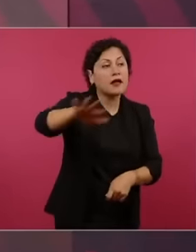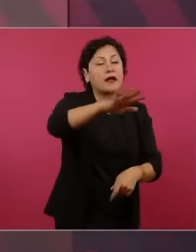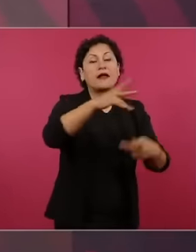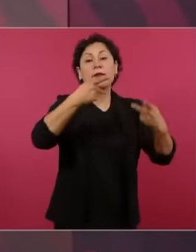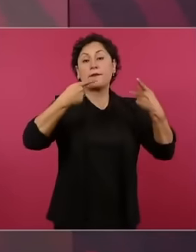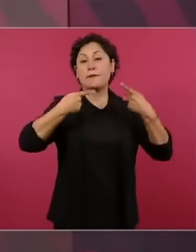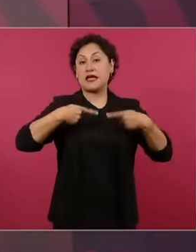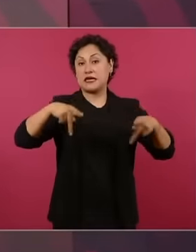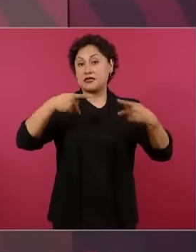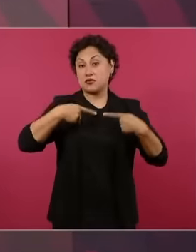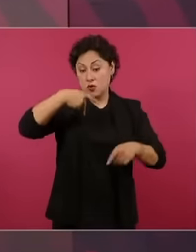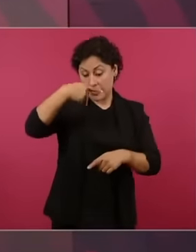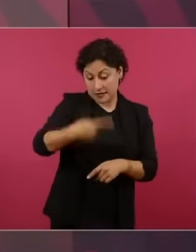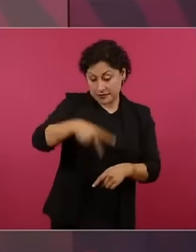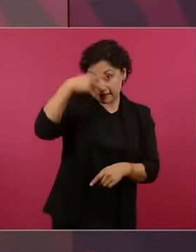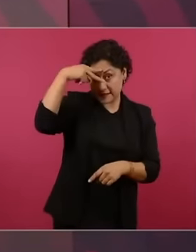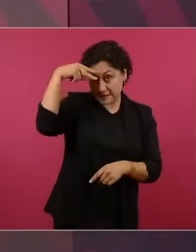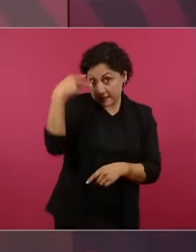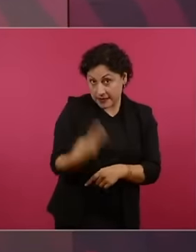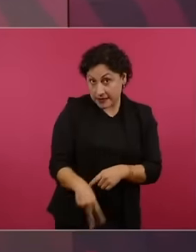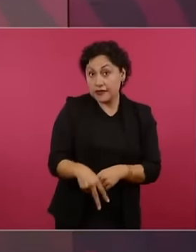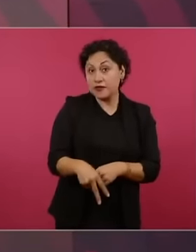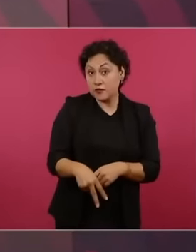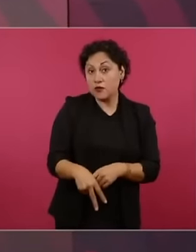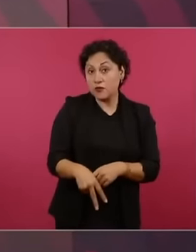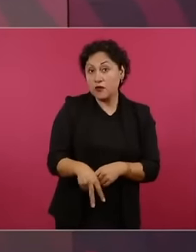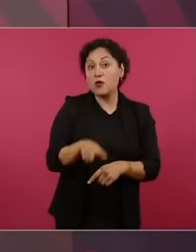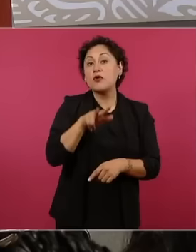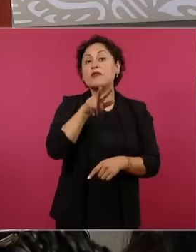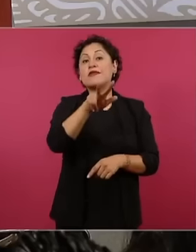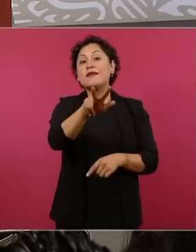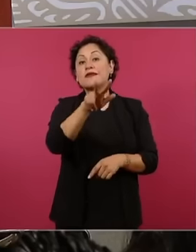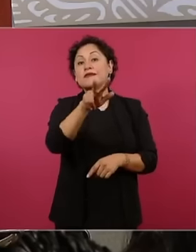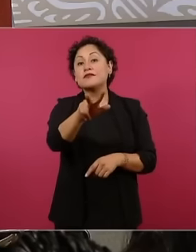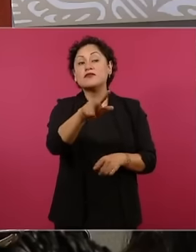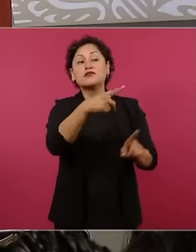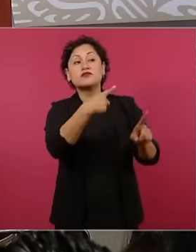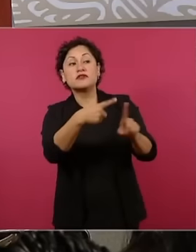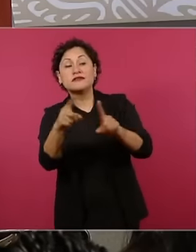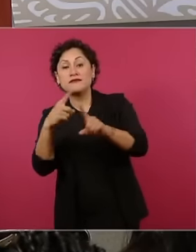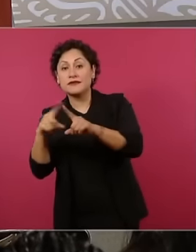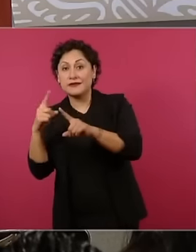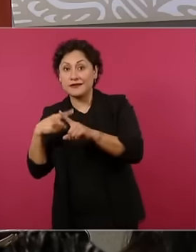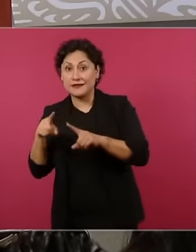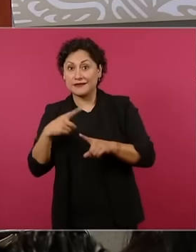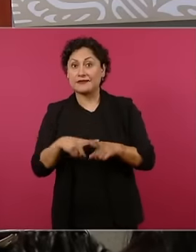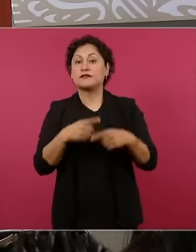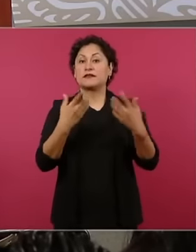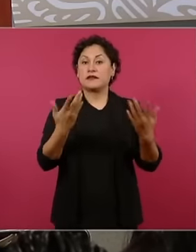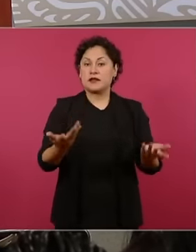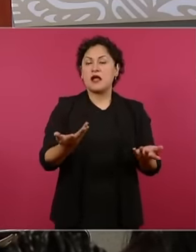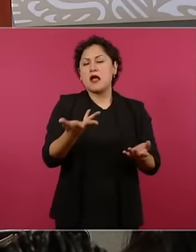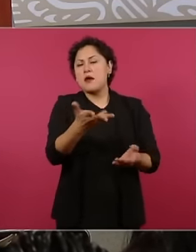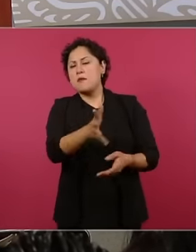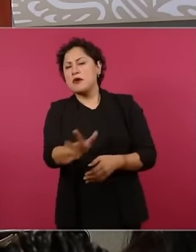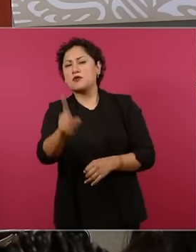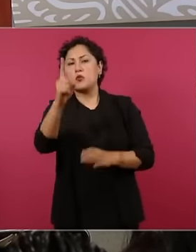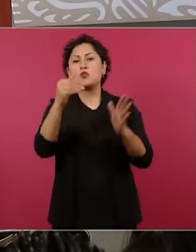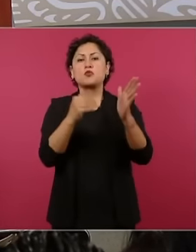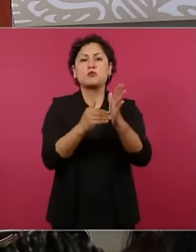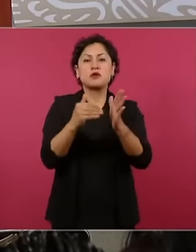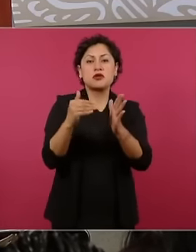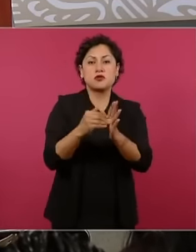de hectáreas a 1 millón de familias campesinas. Pero acá entregaron